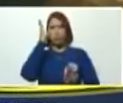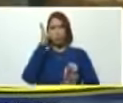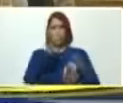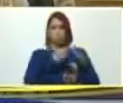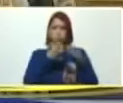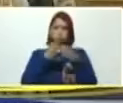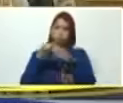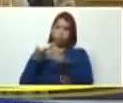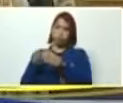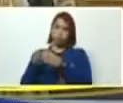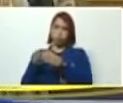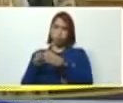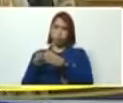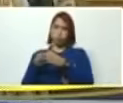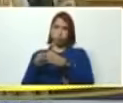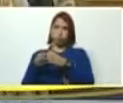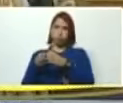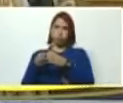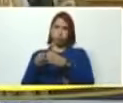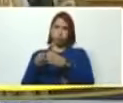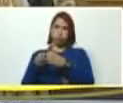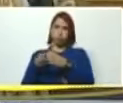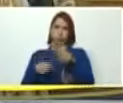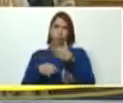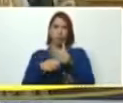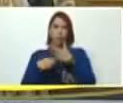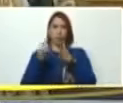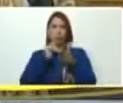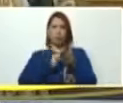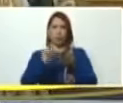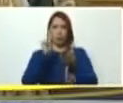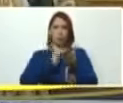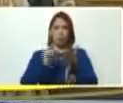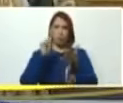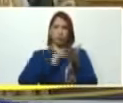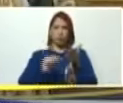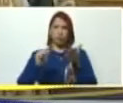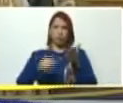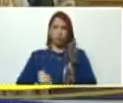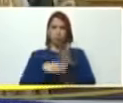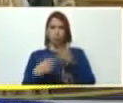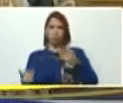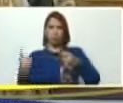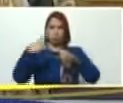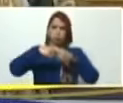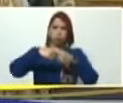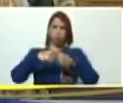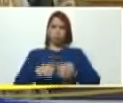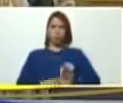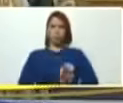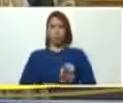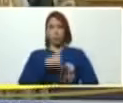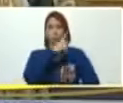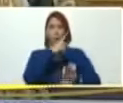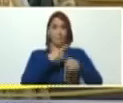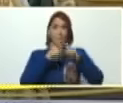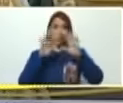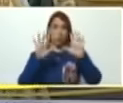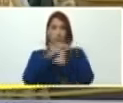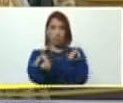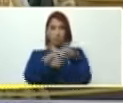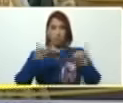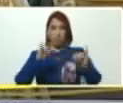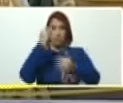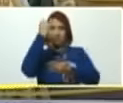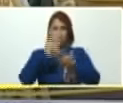brigadas, vamos a registrarlas, vamos a incorporar del 1x10 que ya se han